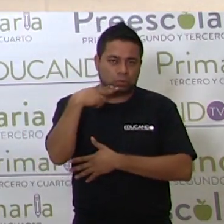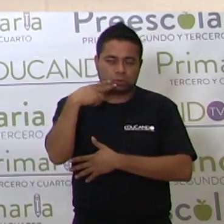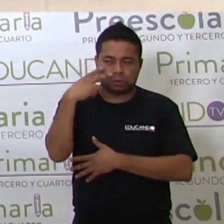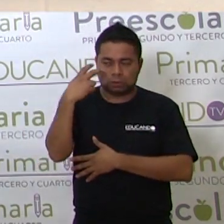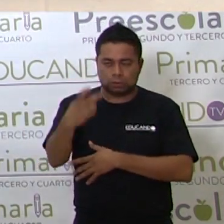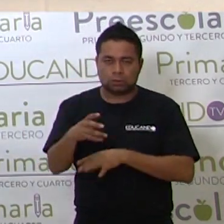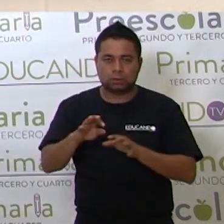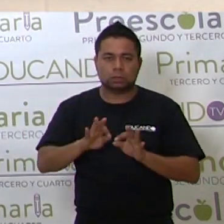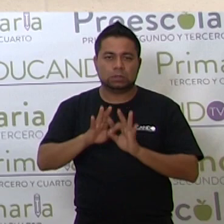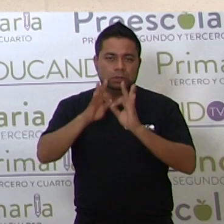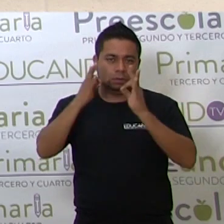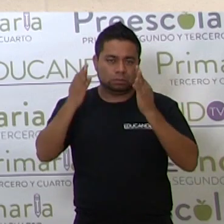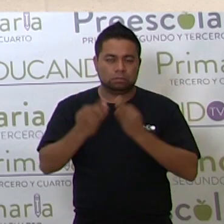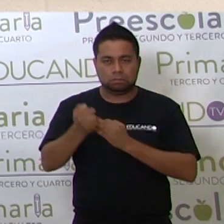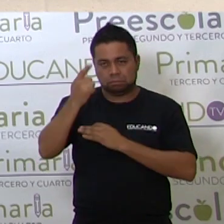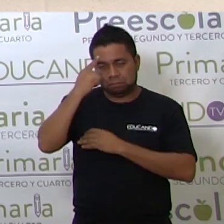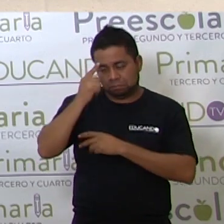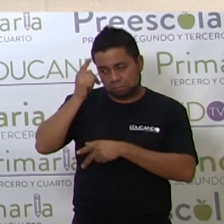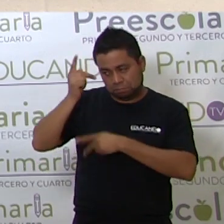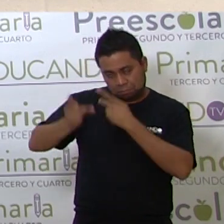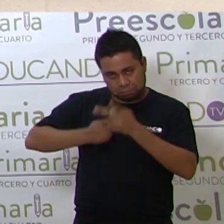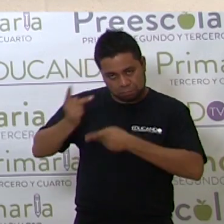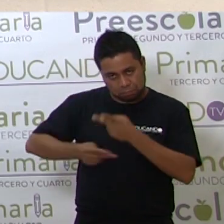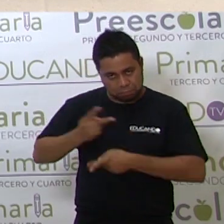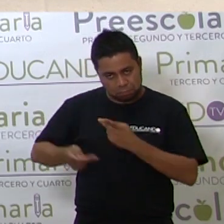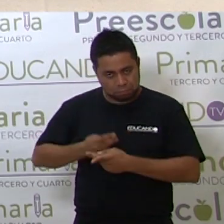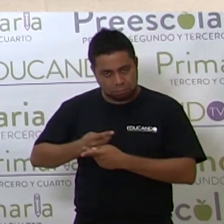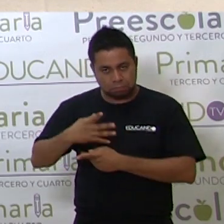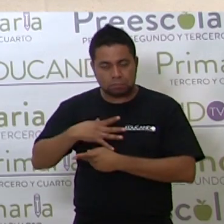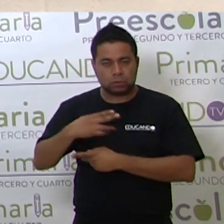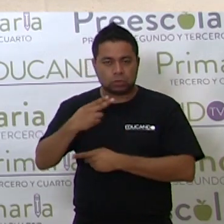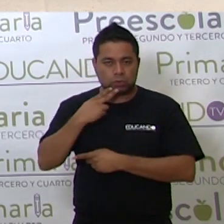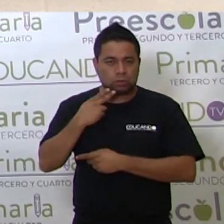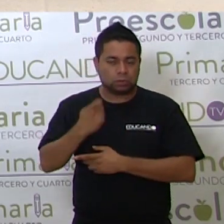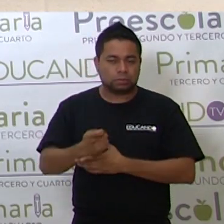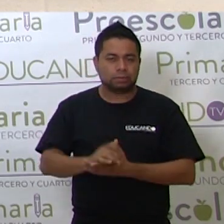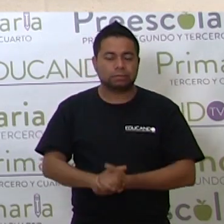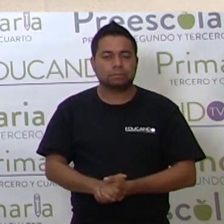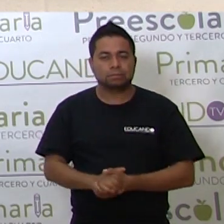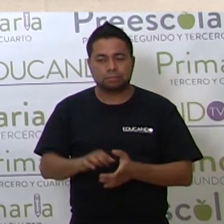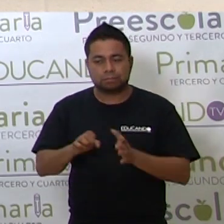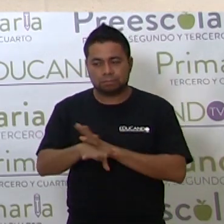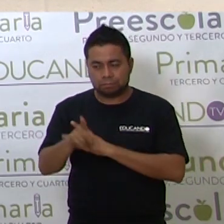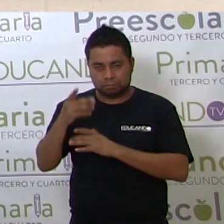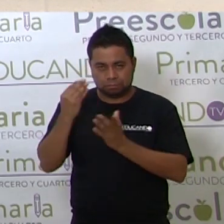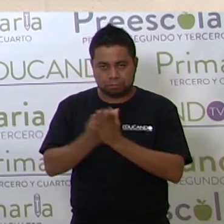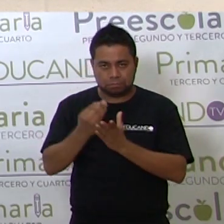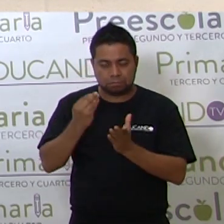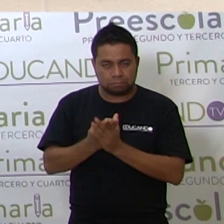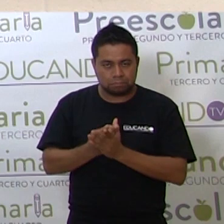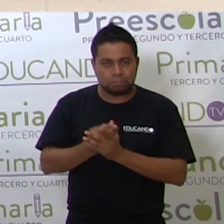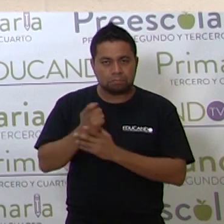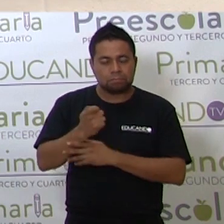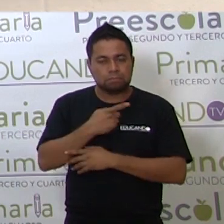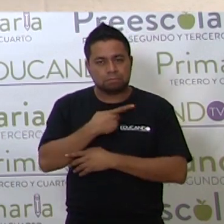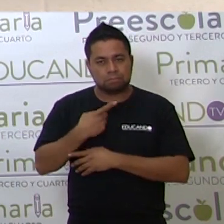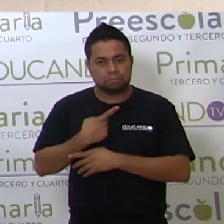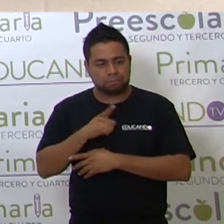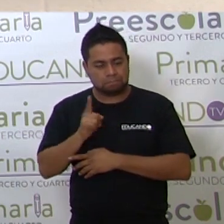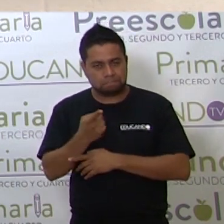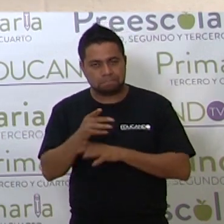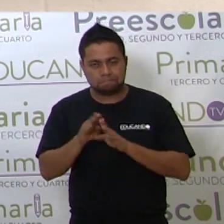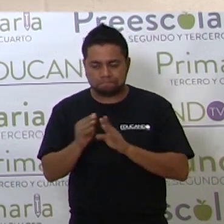tipo de preguntas que vamos a ocupar en tu clase debes de ser muy